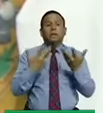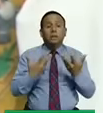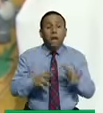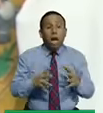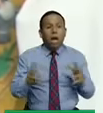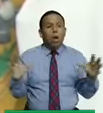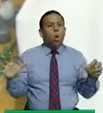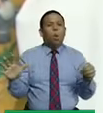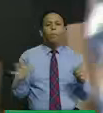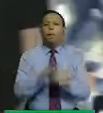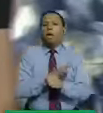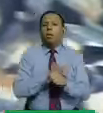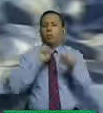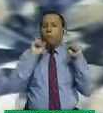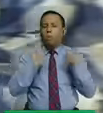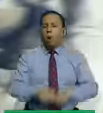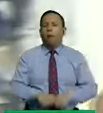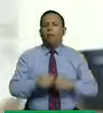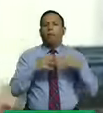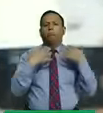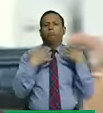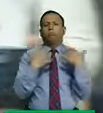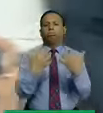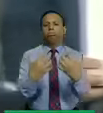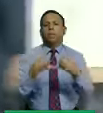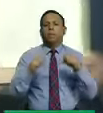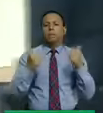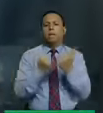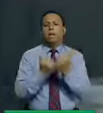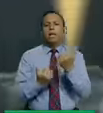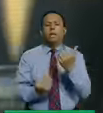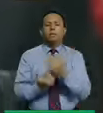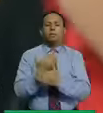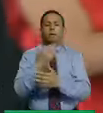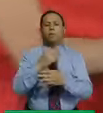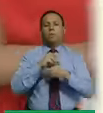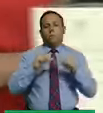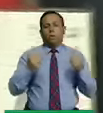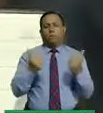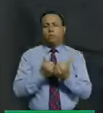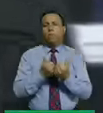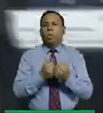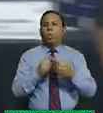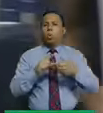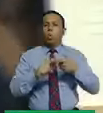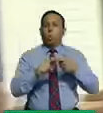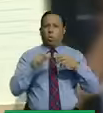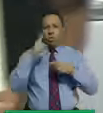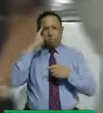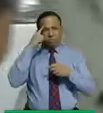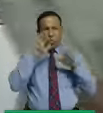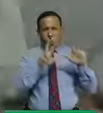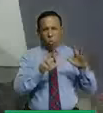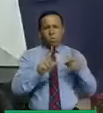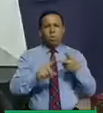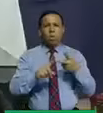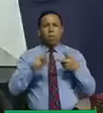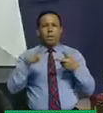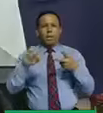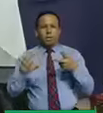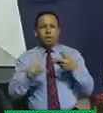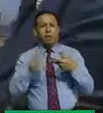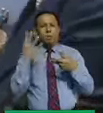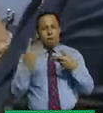ya instalarse. Son 8 de la Revolución Ciudadana, 4 del PSC, 4 de ADN y 4